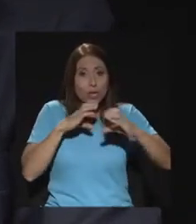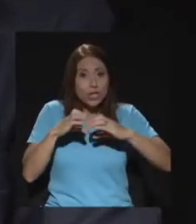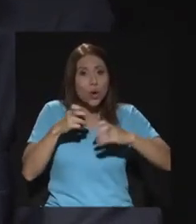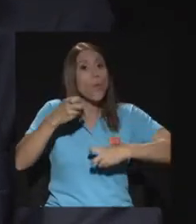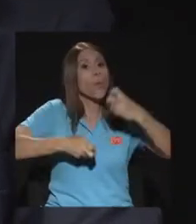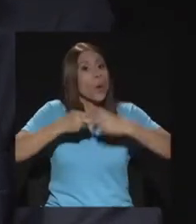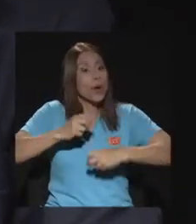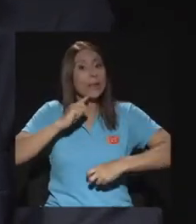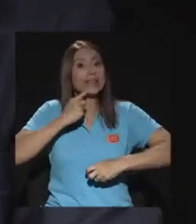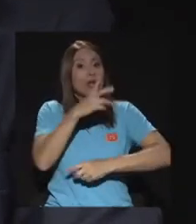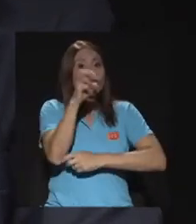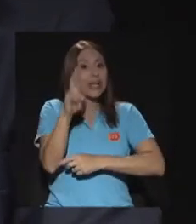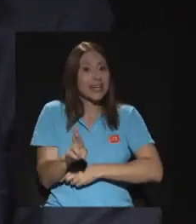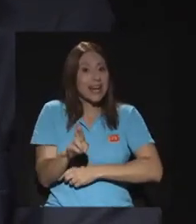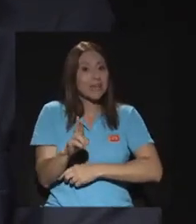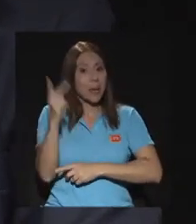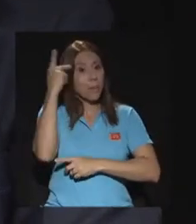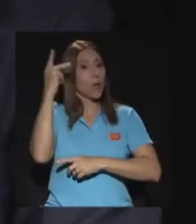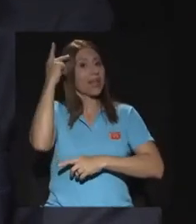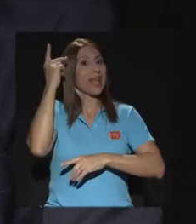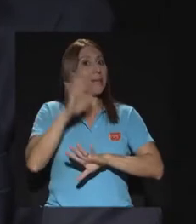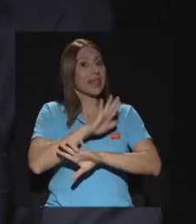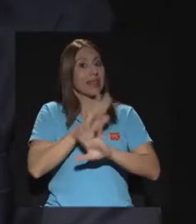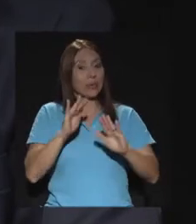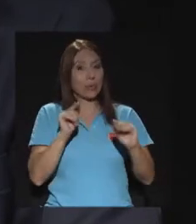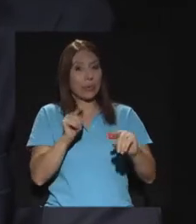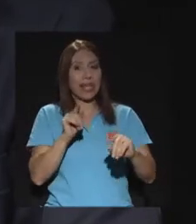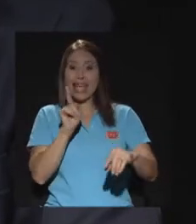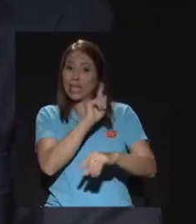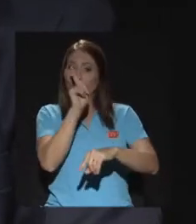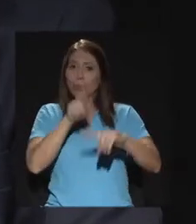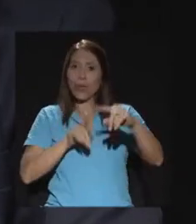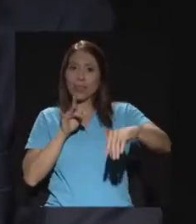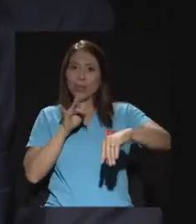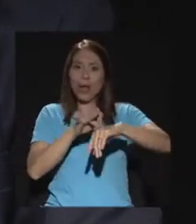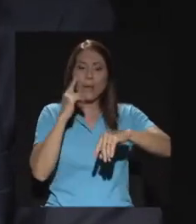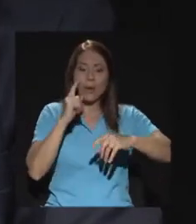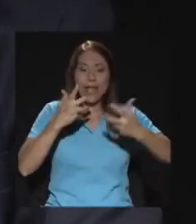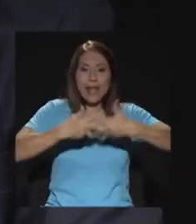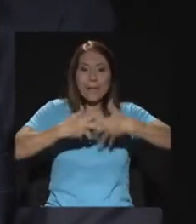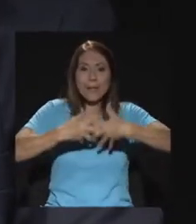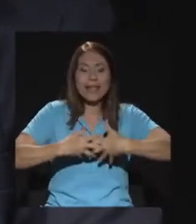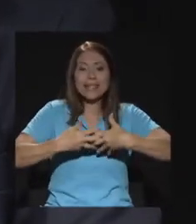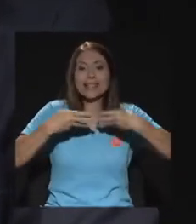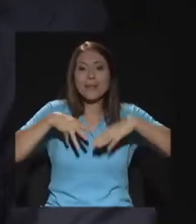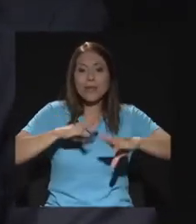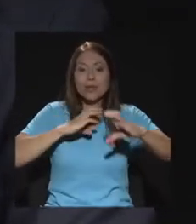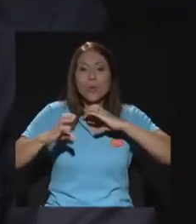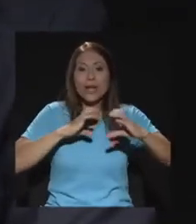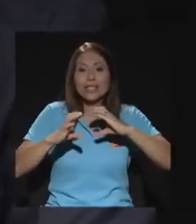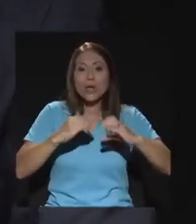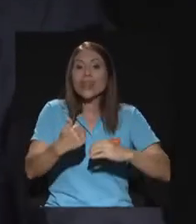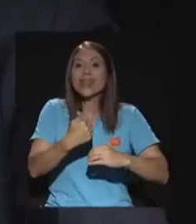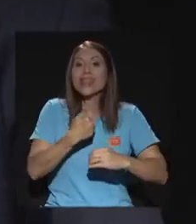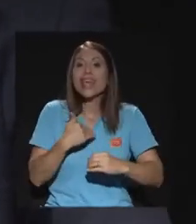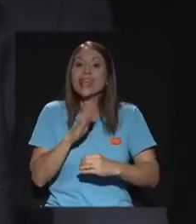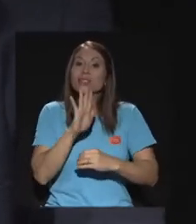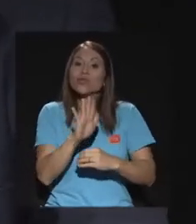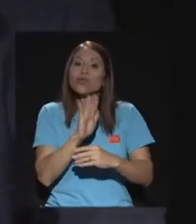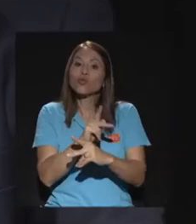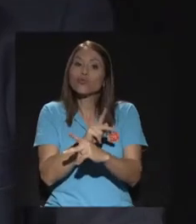muy delicado, casi intocable, pues las grandes empresas mediáticas tienen sus agentes y condicionantes, y sus silencios también.